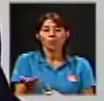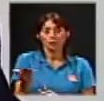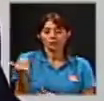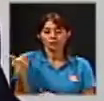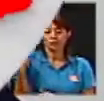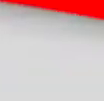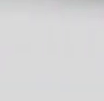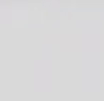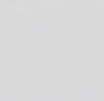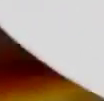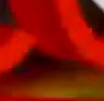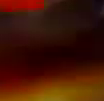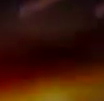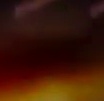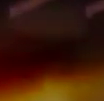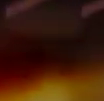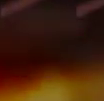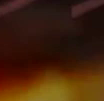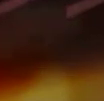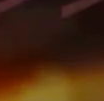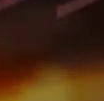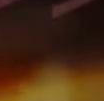determine.